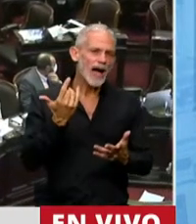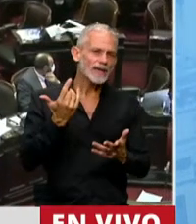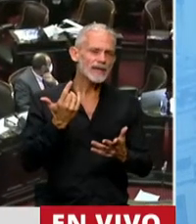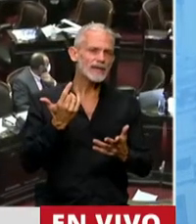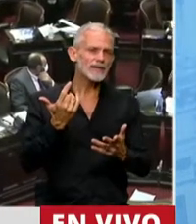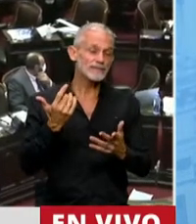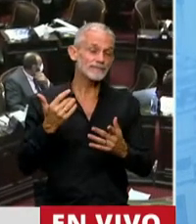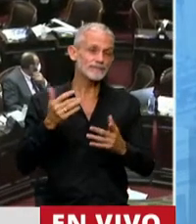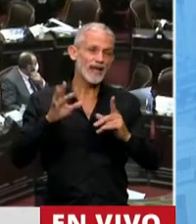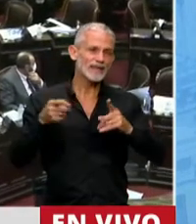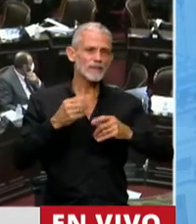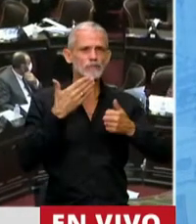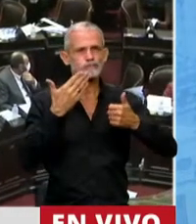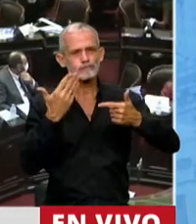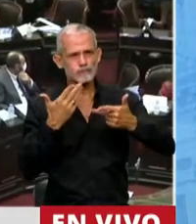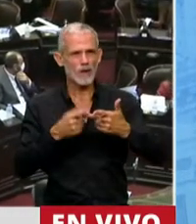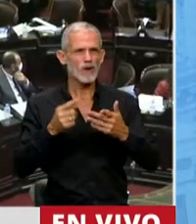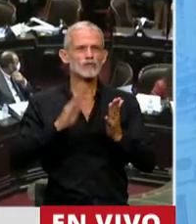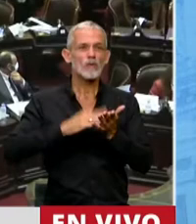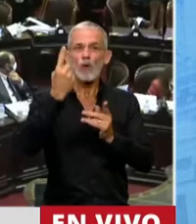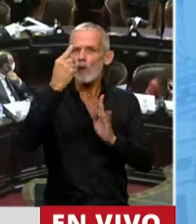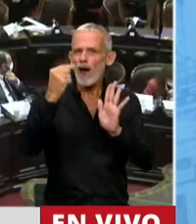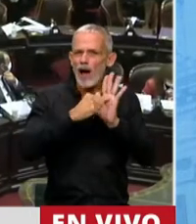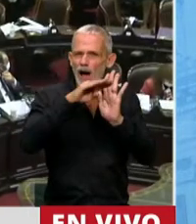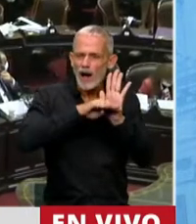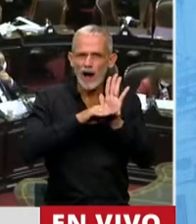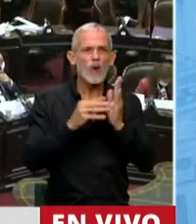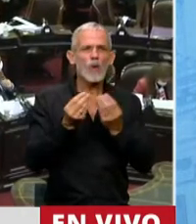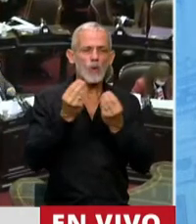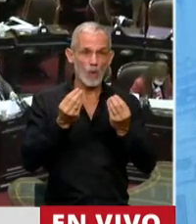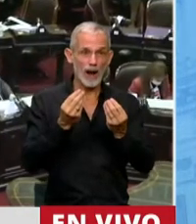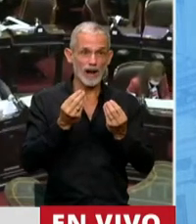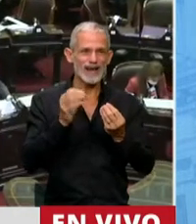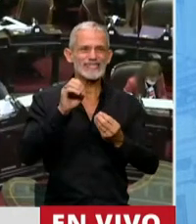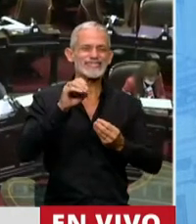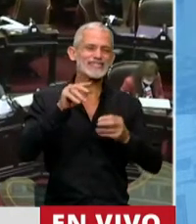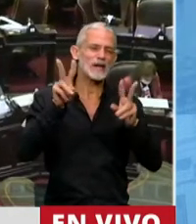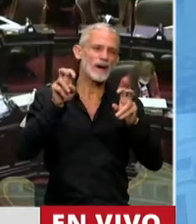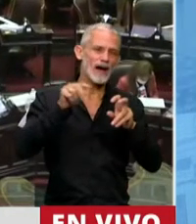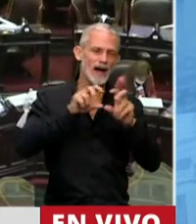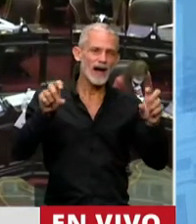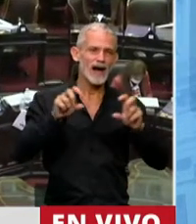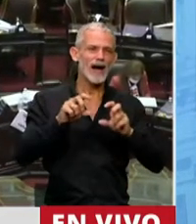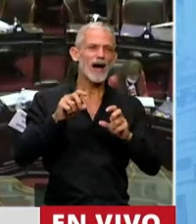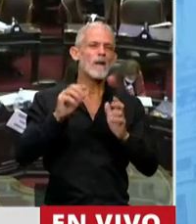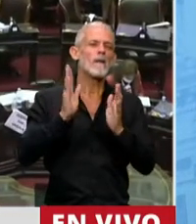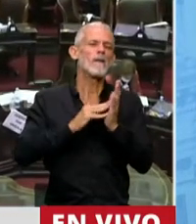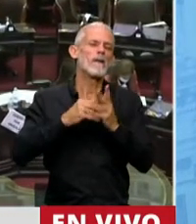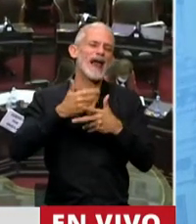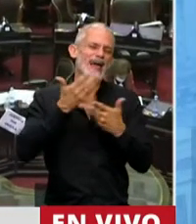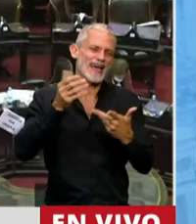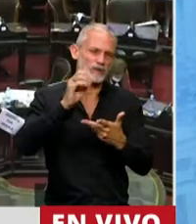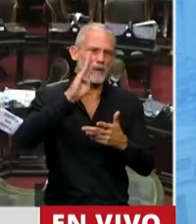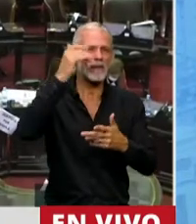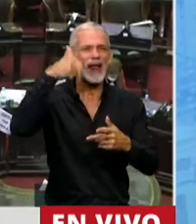Se ha hablado mucho también sobre una de las medidas de este proyecto, que es el llamado blanqueo,